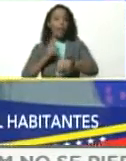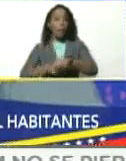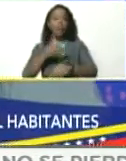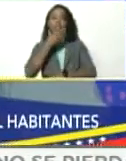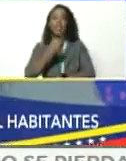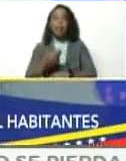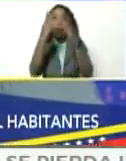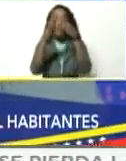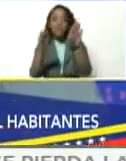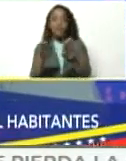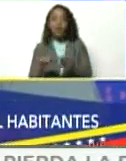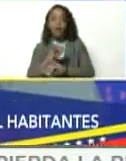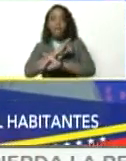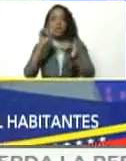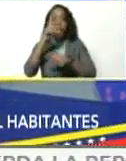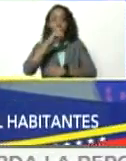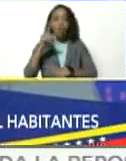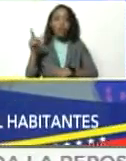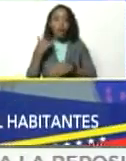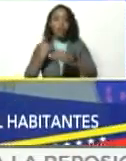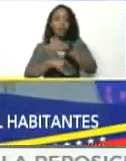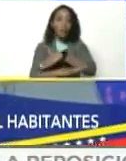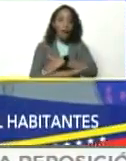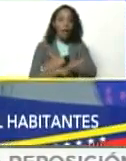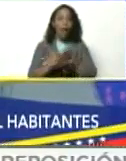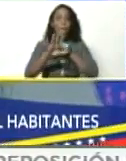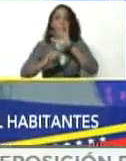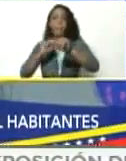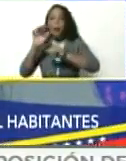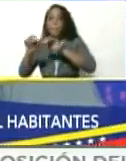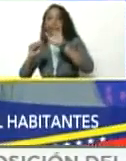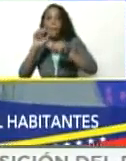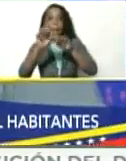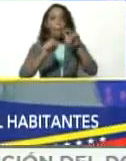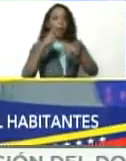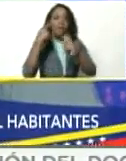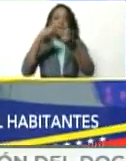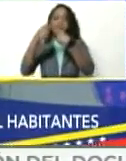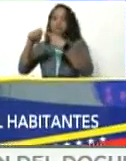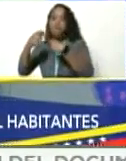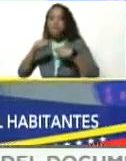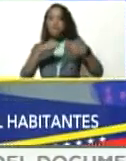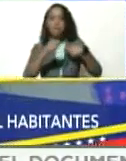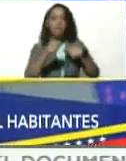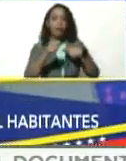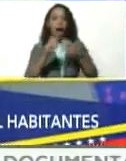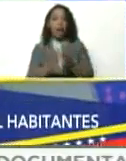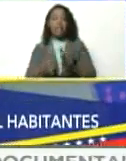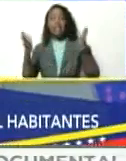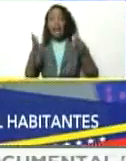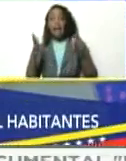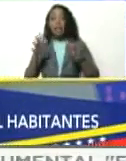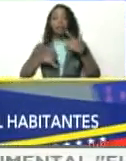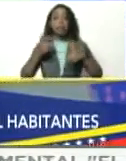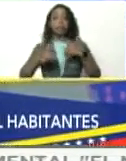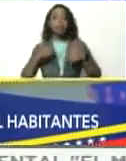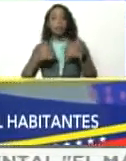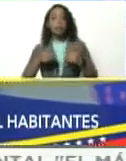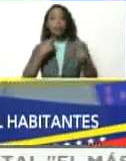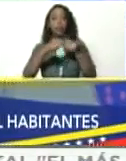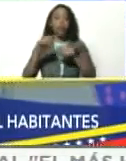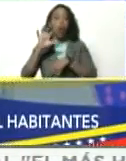decembrina, de fin de año, en que la gente sale a comprar, a vender. Hay una gran actividad comercial de los que venden,